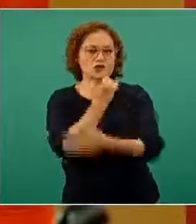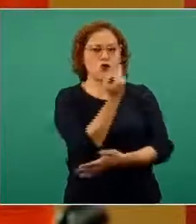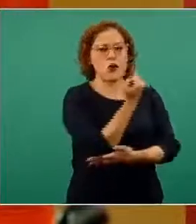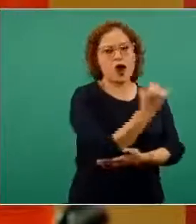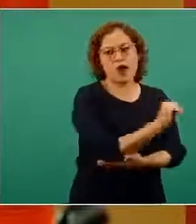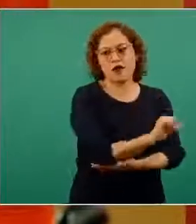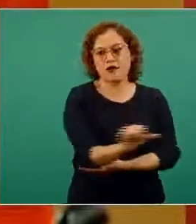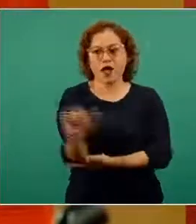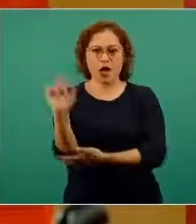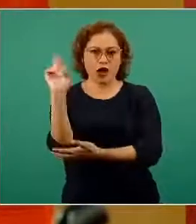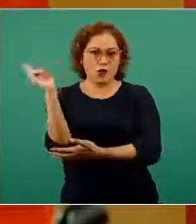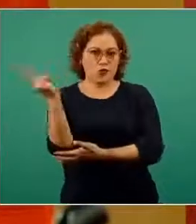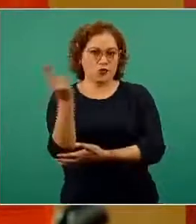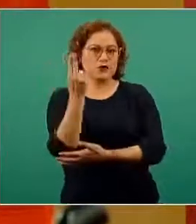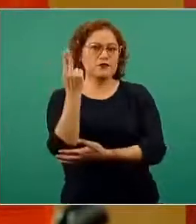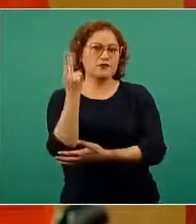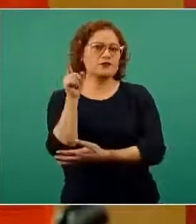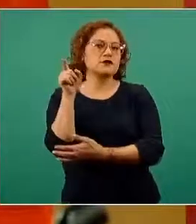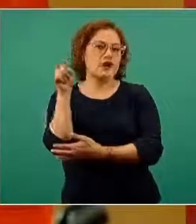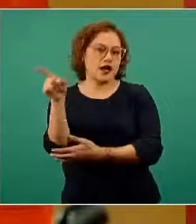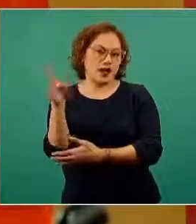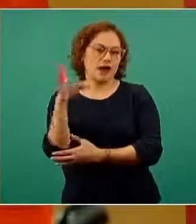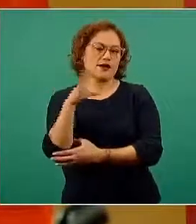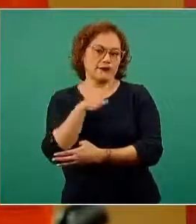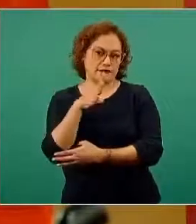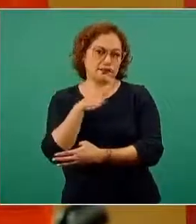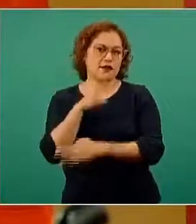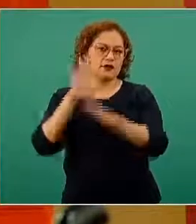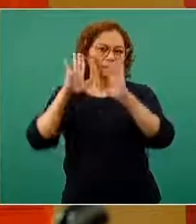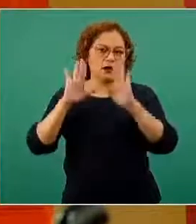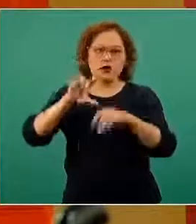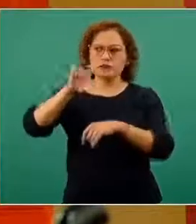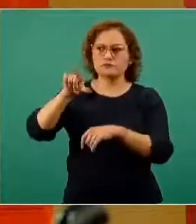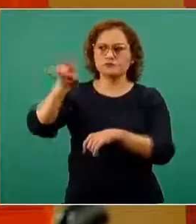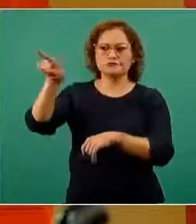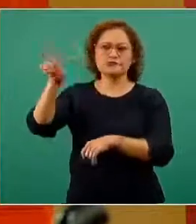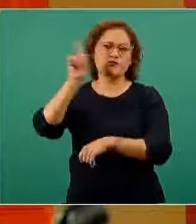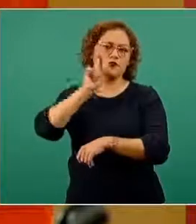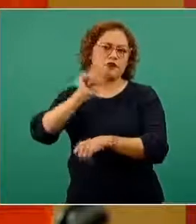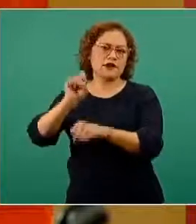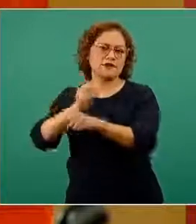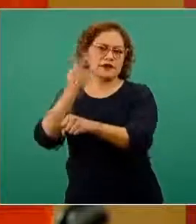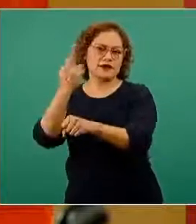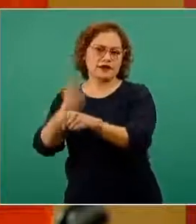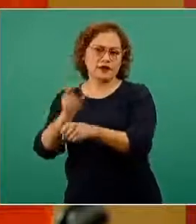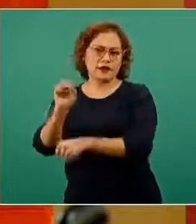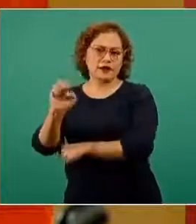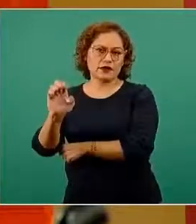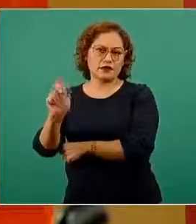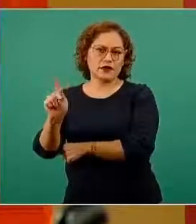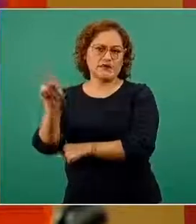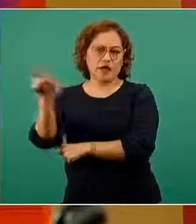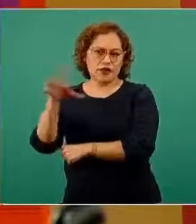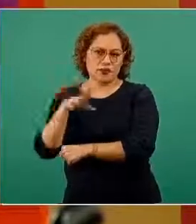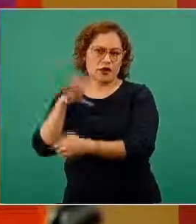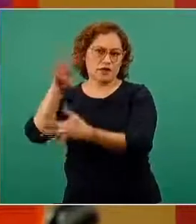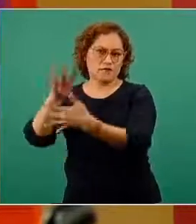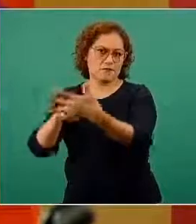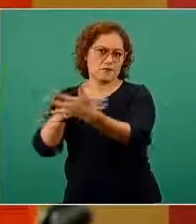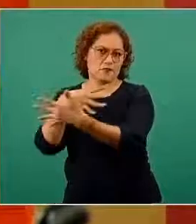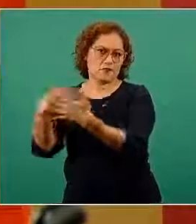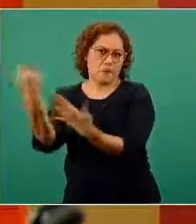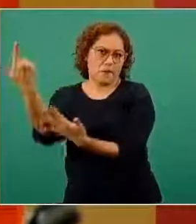su equipo si nos proporcionan una lista de cuáles son los segmentos que componen el sistema educativo. Es muy complejo el sistema